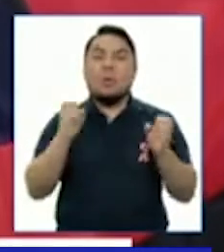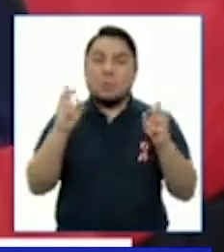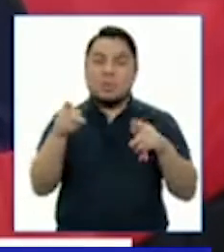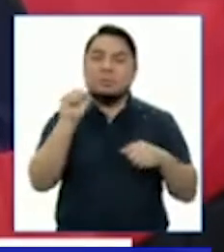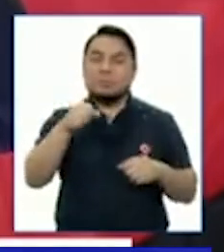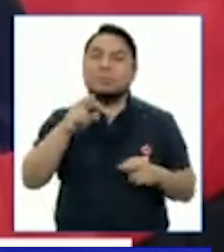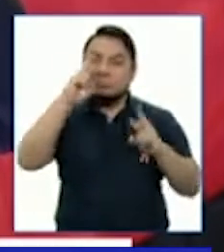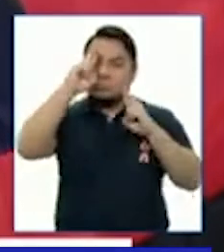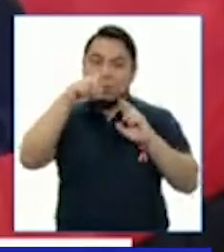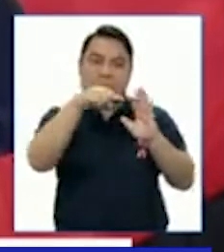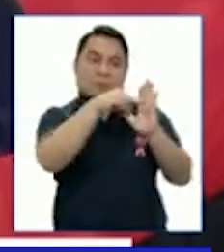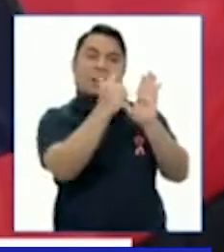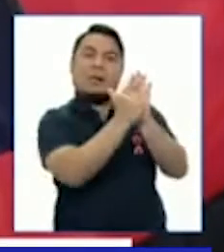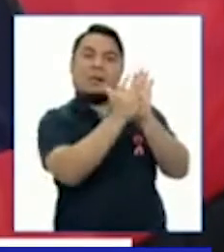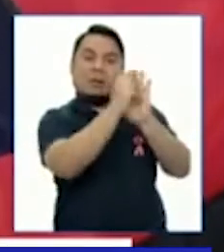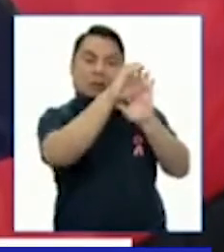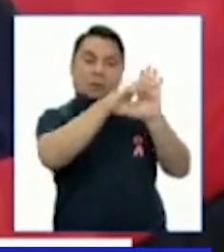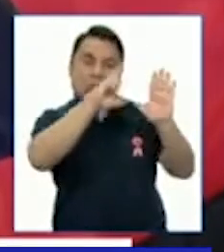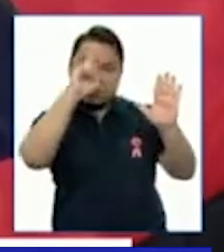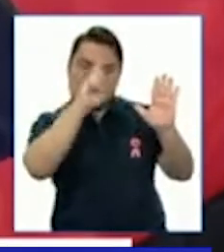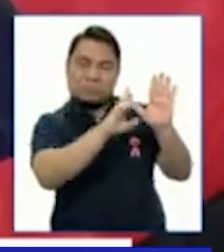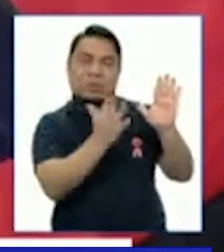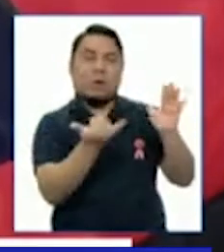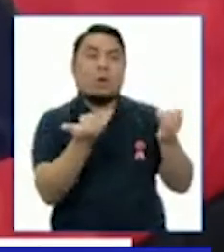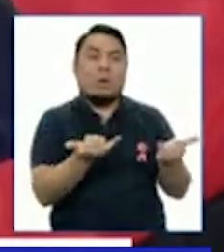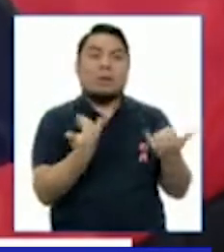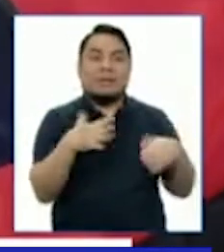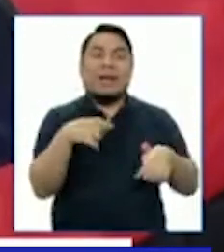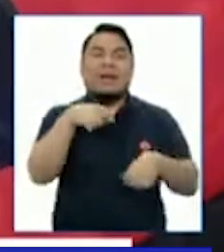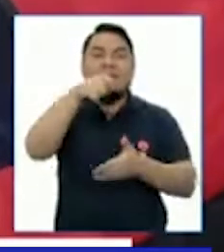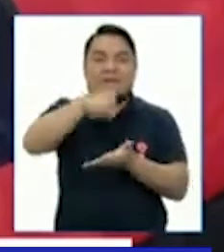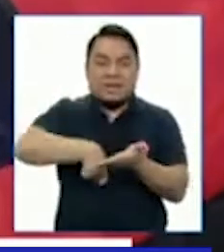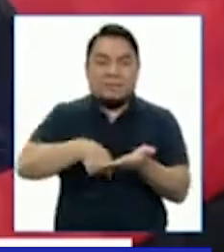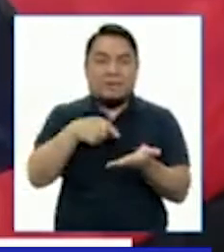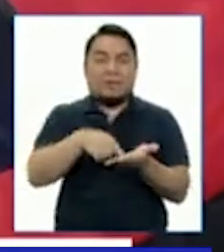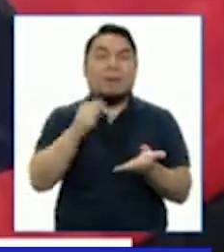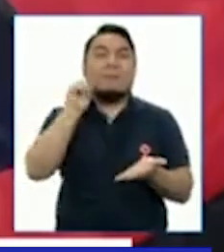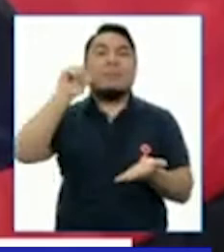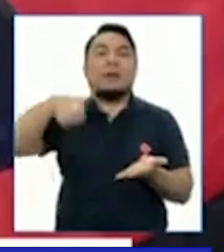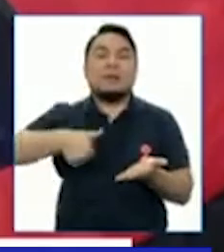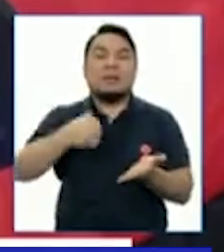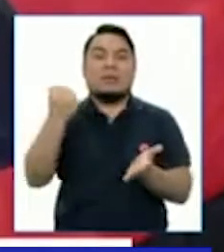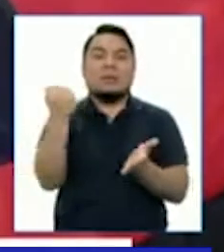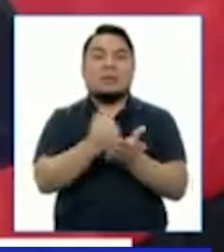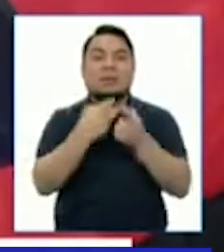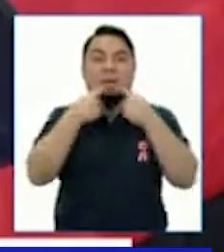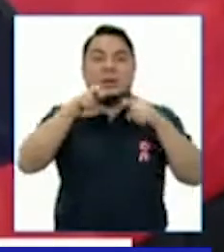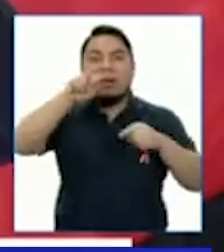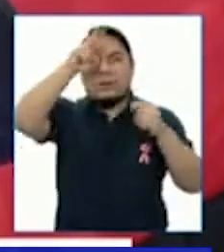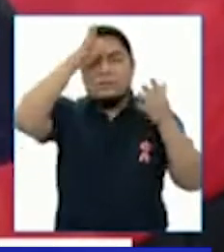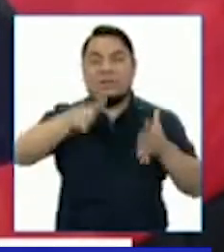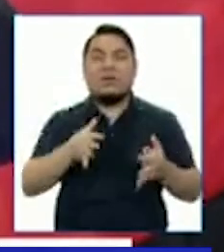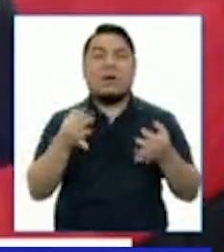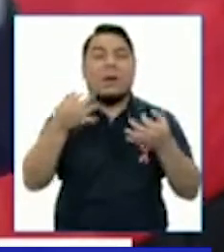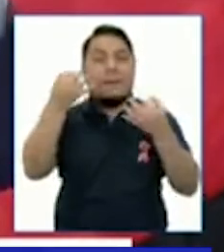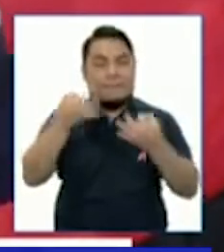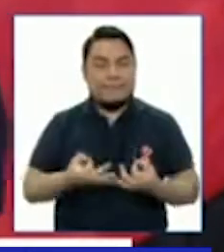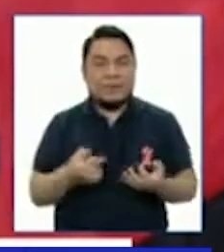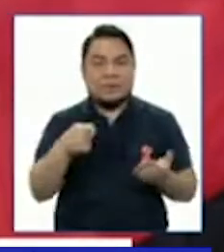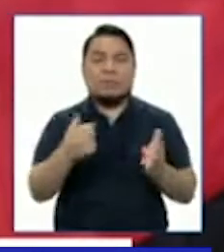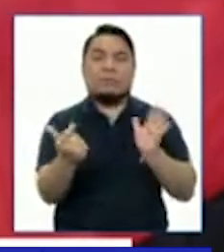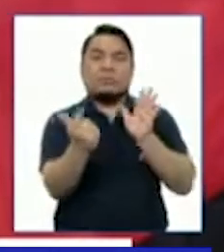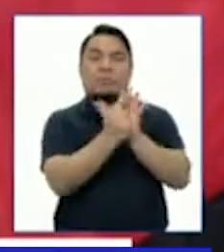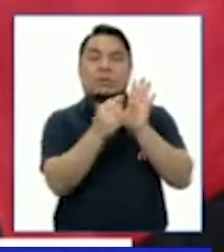Cumpliendo con este mandato, hoy firmo y mañana será publicado en el Diario Oficial Peruano este